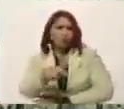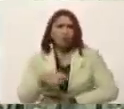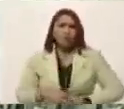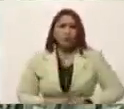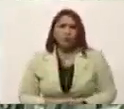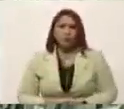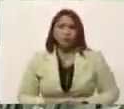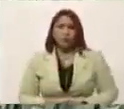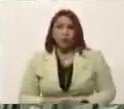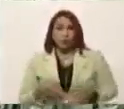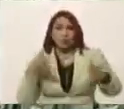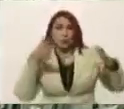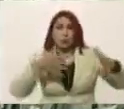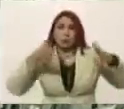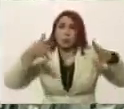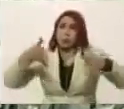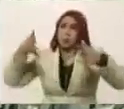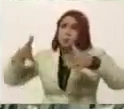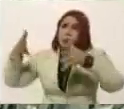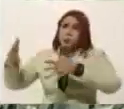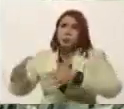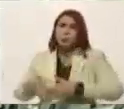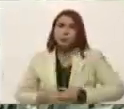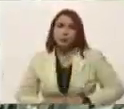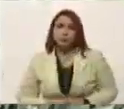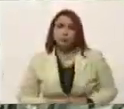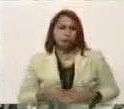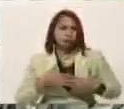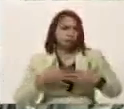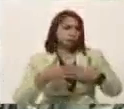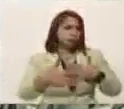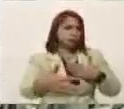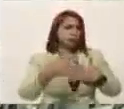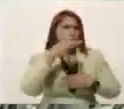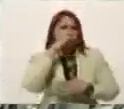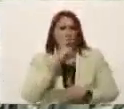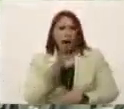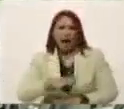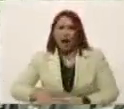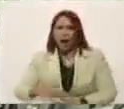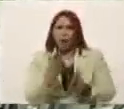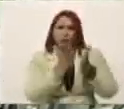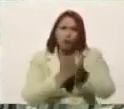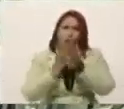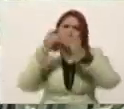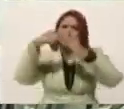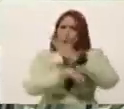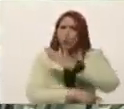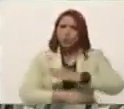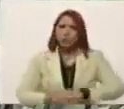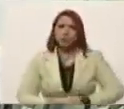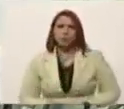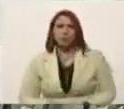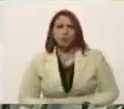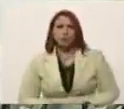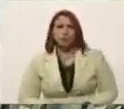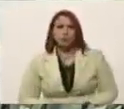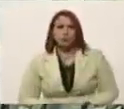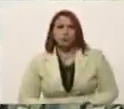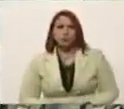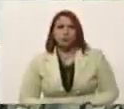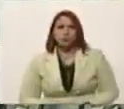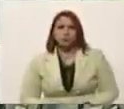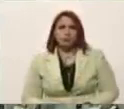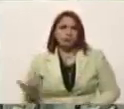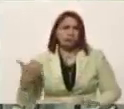porque fue forjando a lo largo de años de estudio, a lo largo de